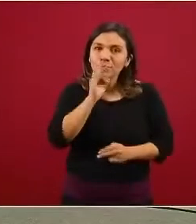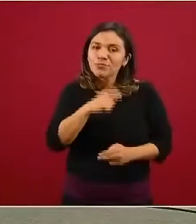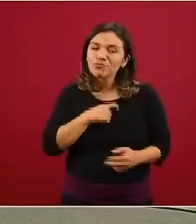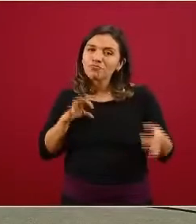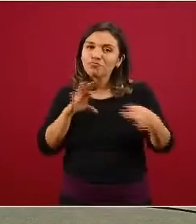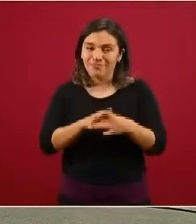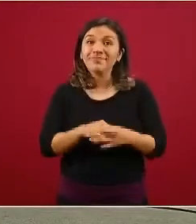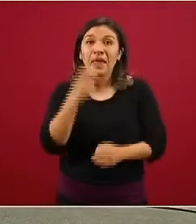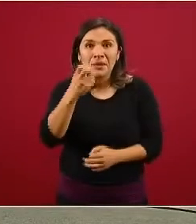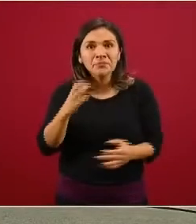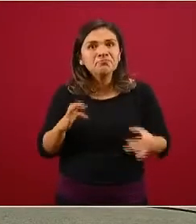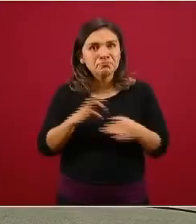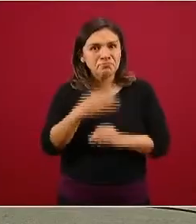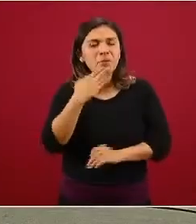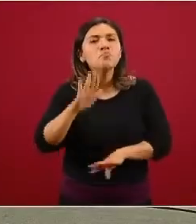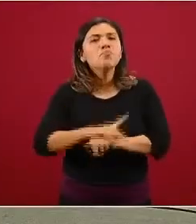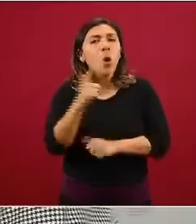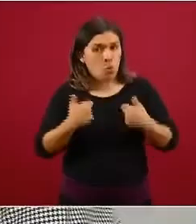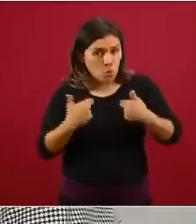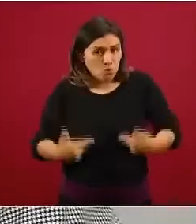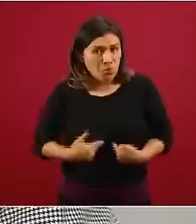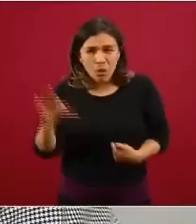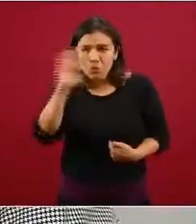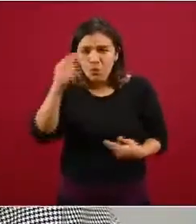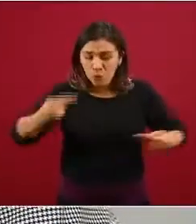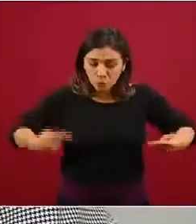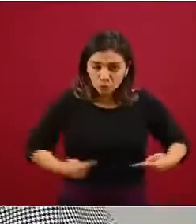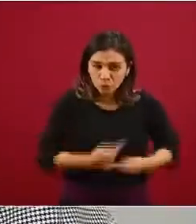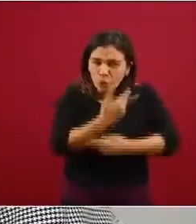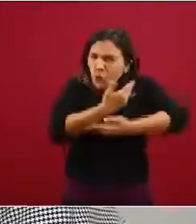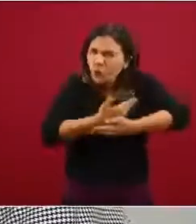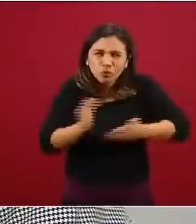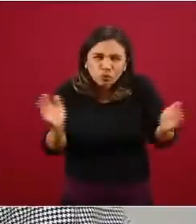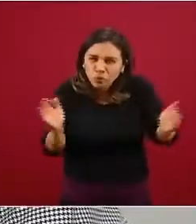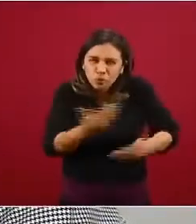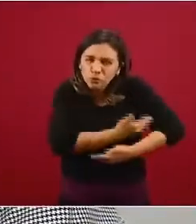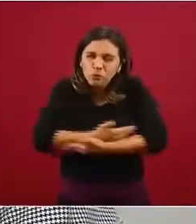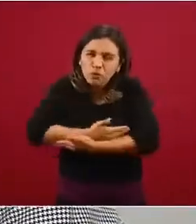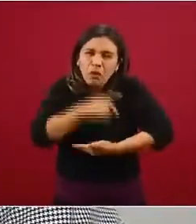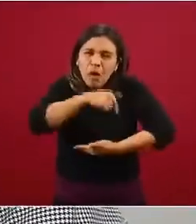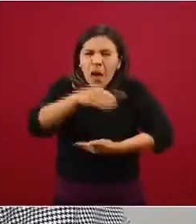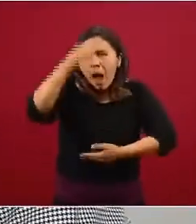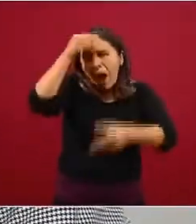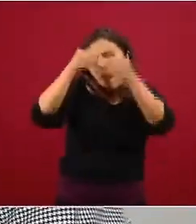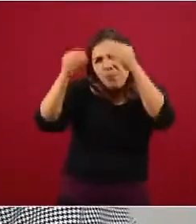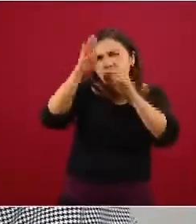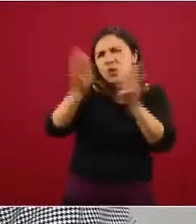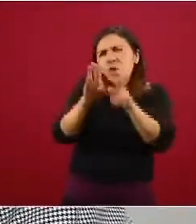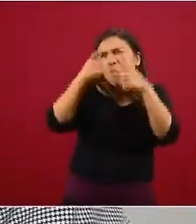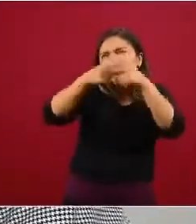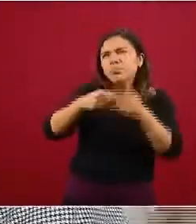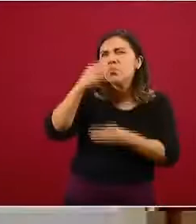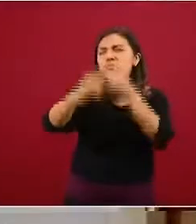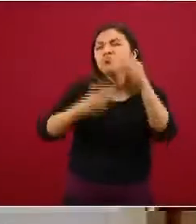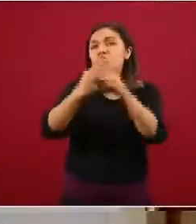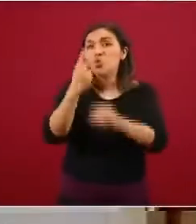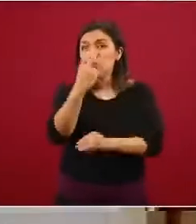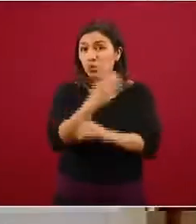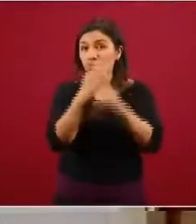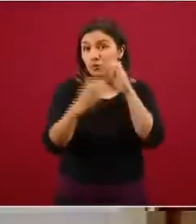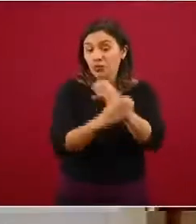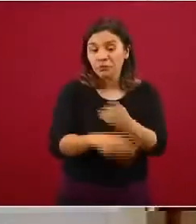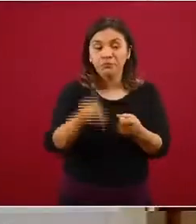Y viene muy al lugar porque los seres humanos desde que nacemos, desde que somos recién nacidos, aprendemos a calibrar el mundo en dos grandes